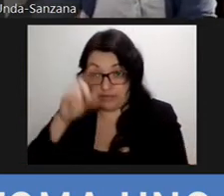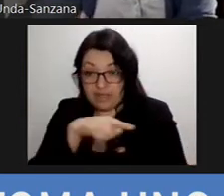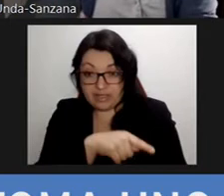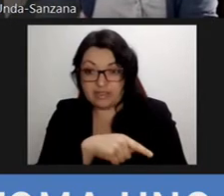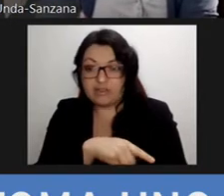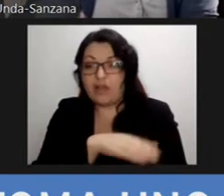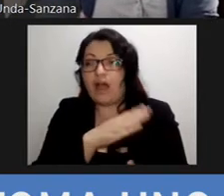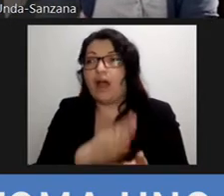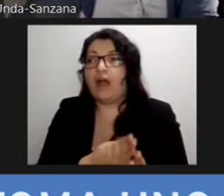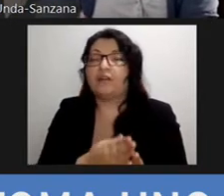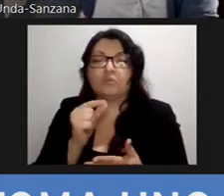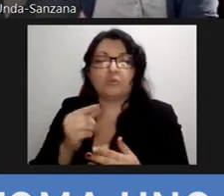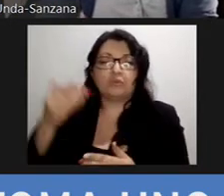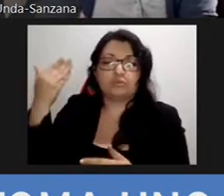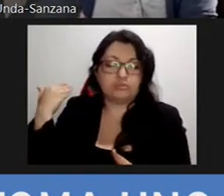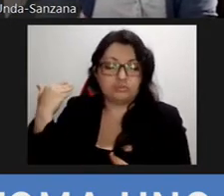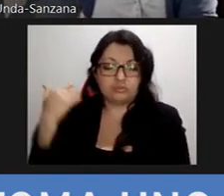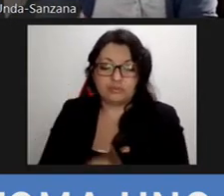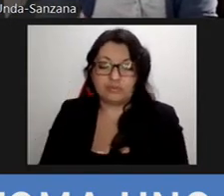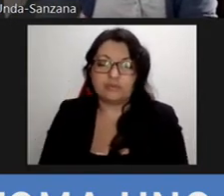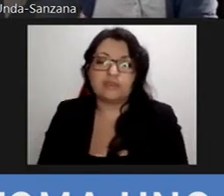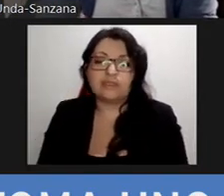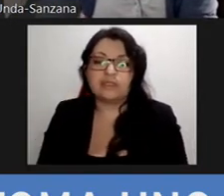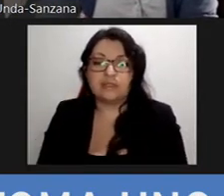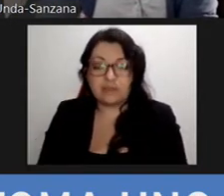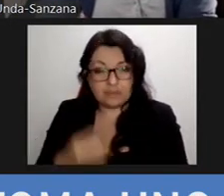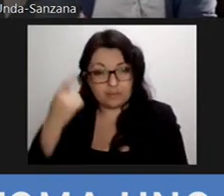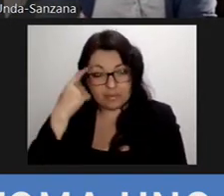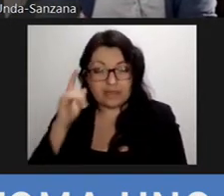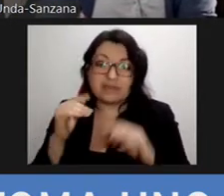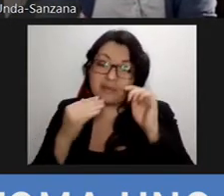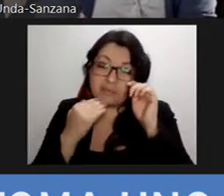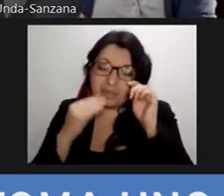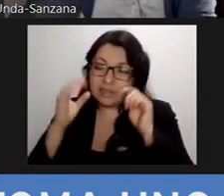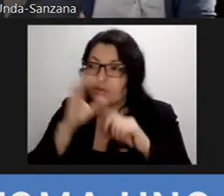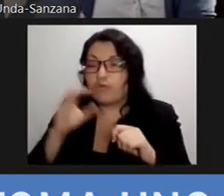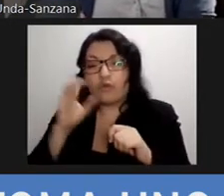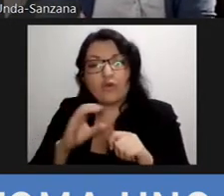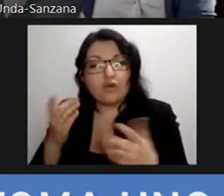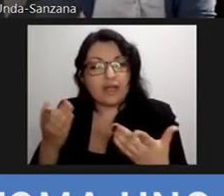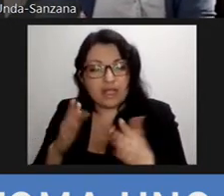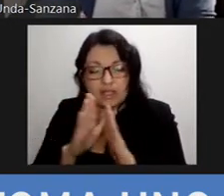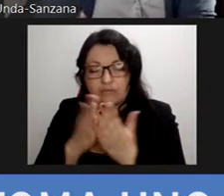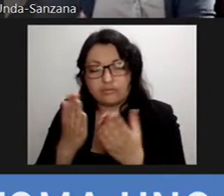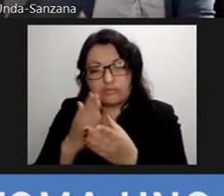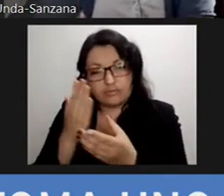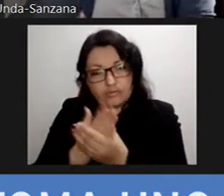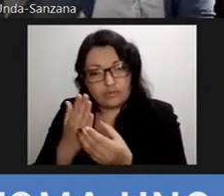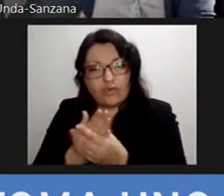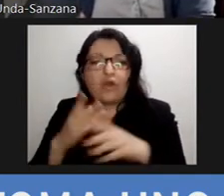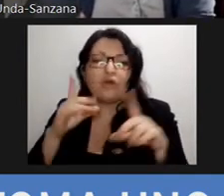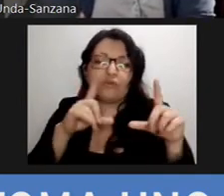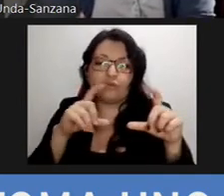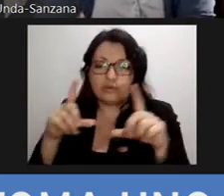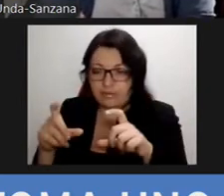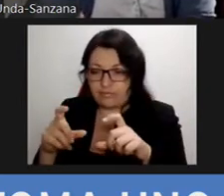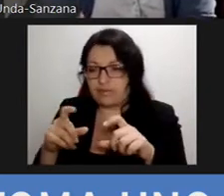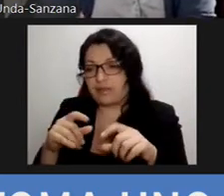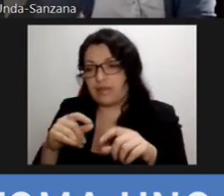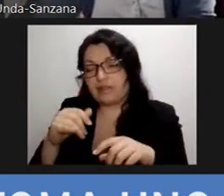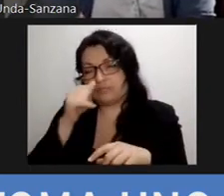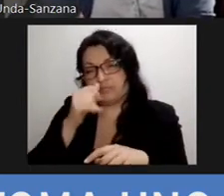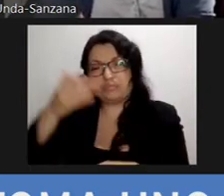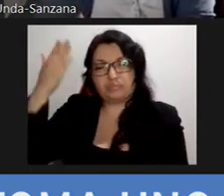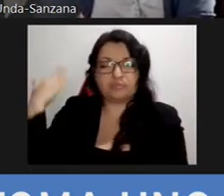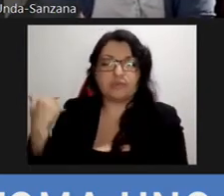yo hasta hace poco. Sin embargo, revisando catálogos de placas fotográficas